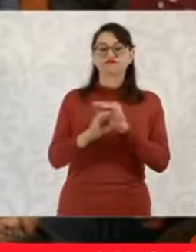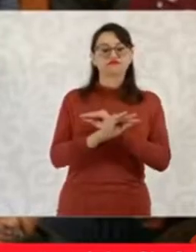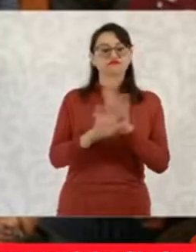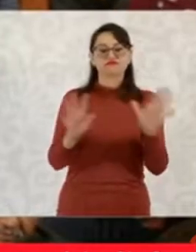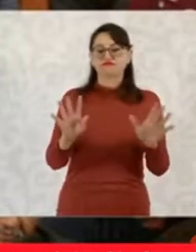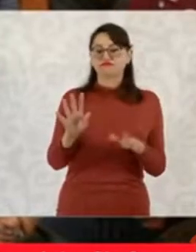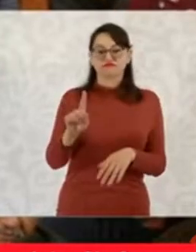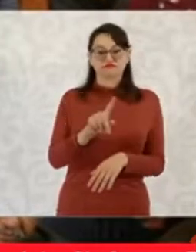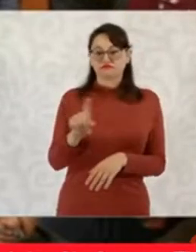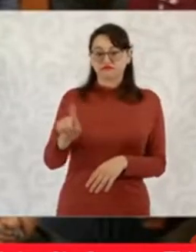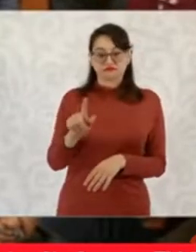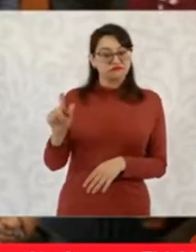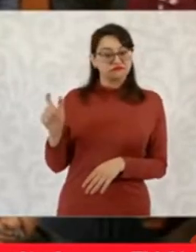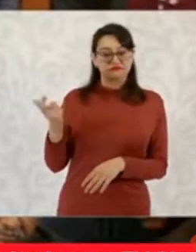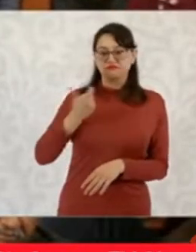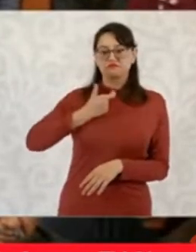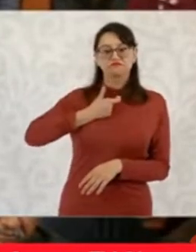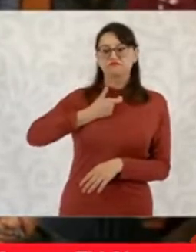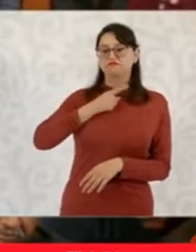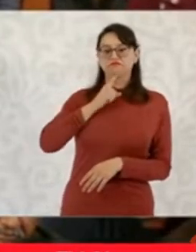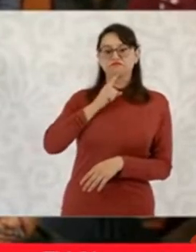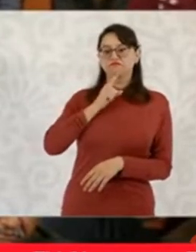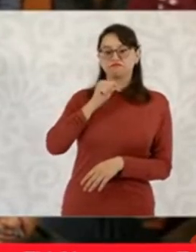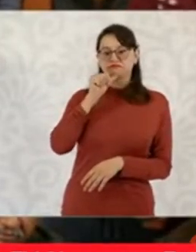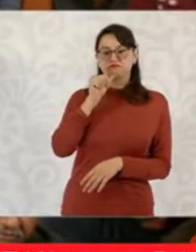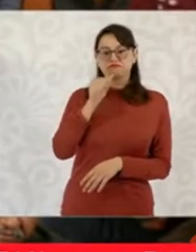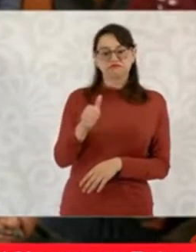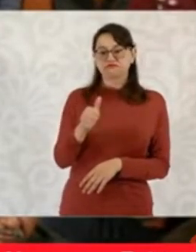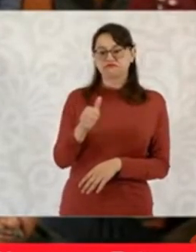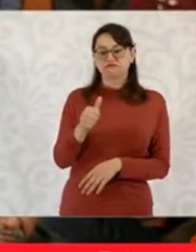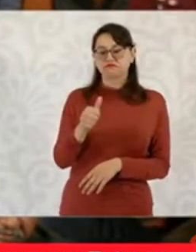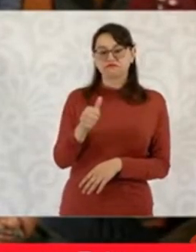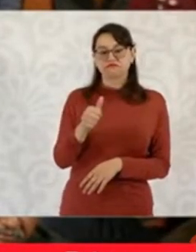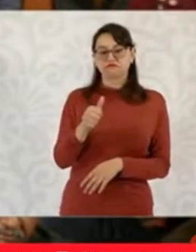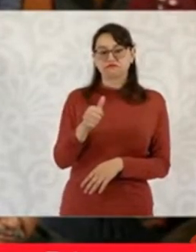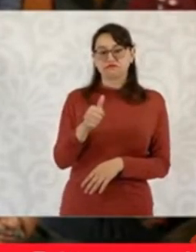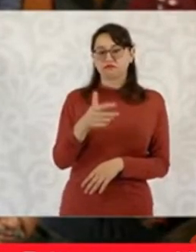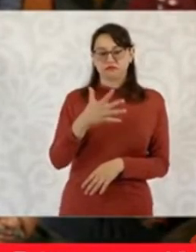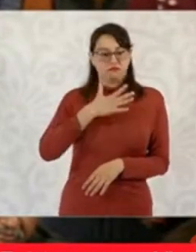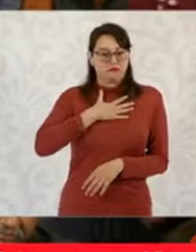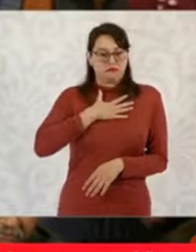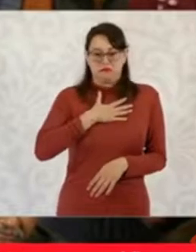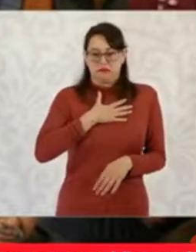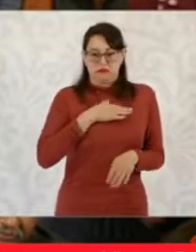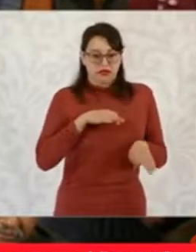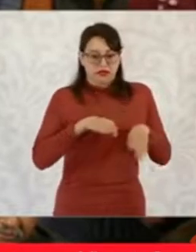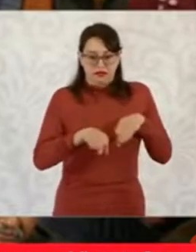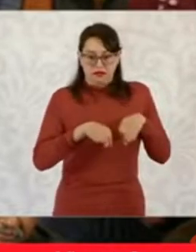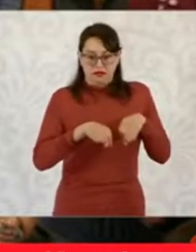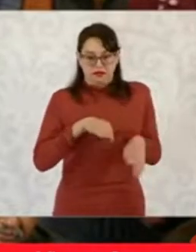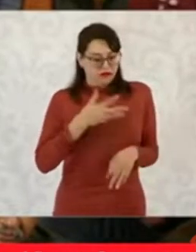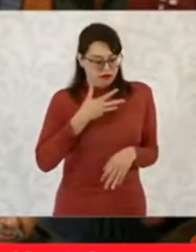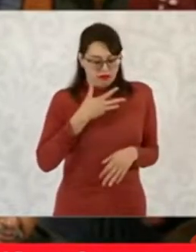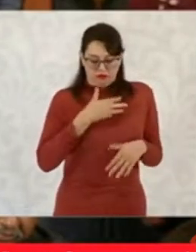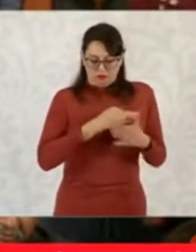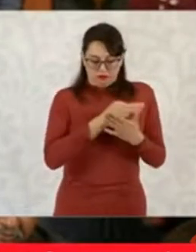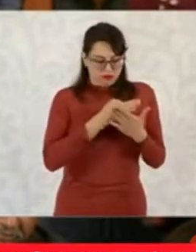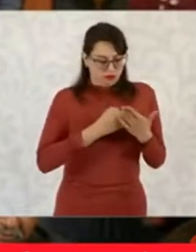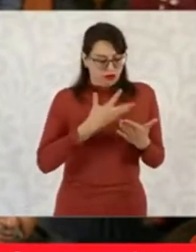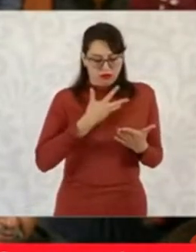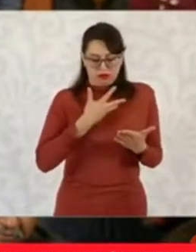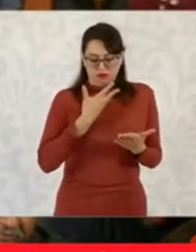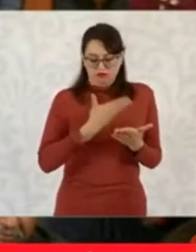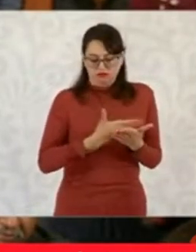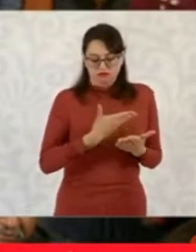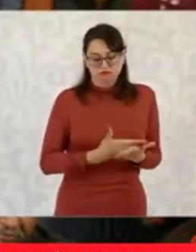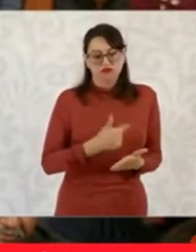nadie me pagó el viaje más que mi medio de comunicación. Obviamente están las pruebas para ello, solamente